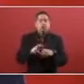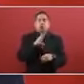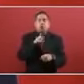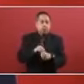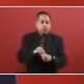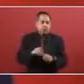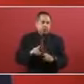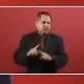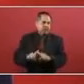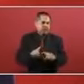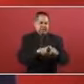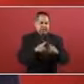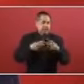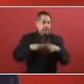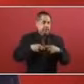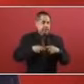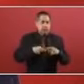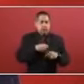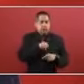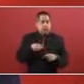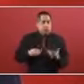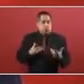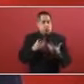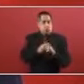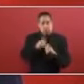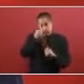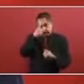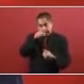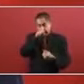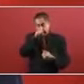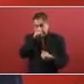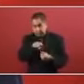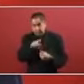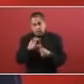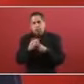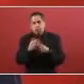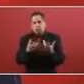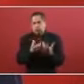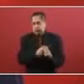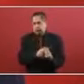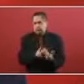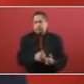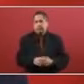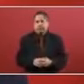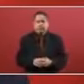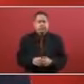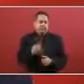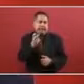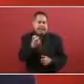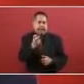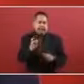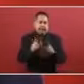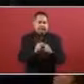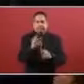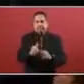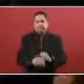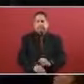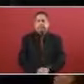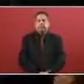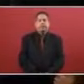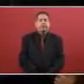todos los que van a formar parte de esta comisión. Esto es básicamente.